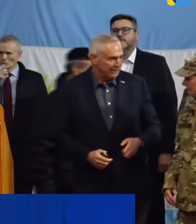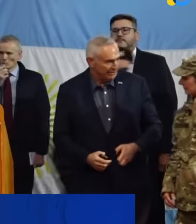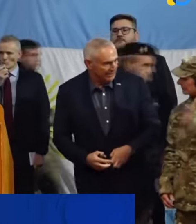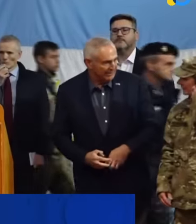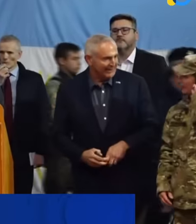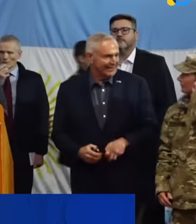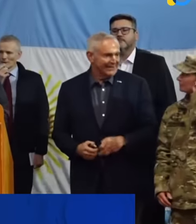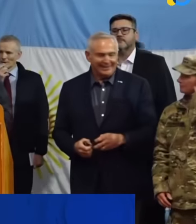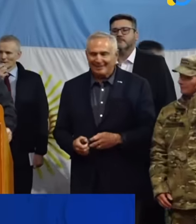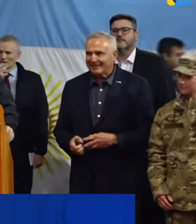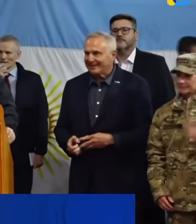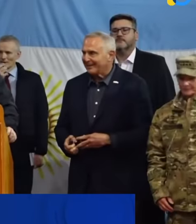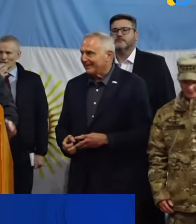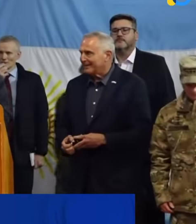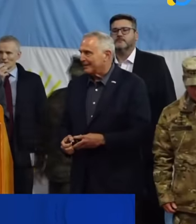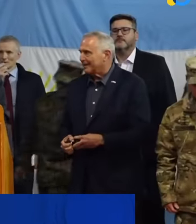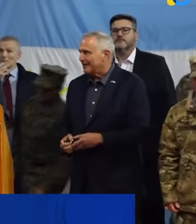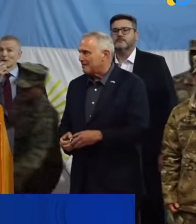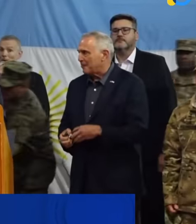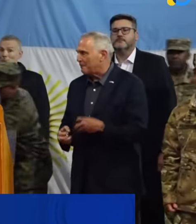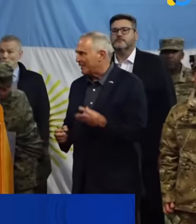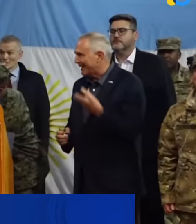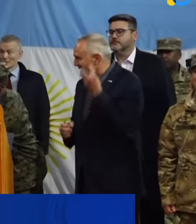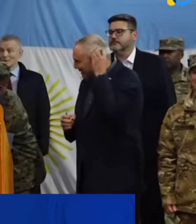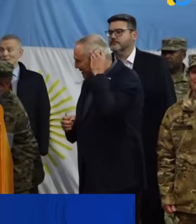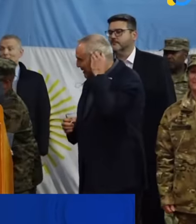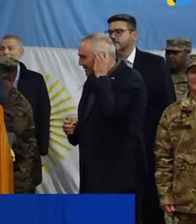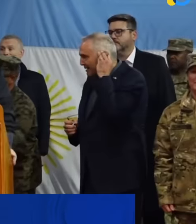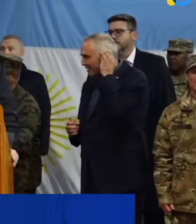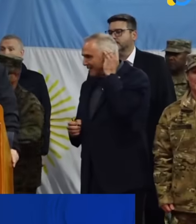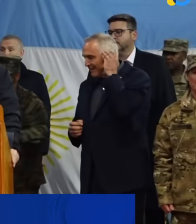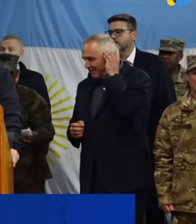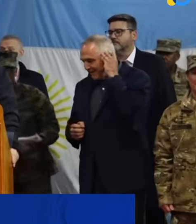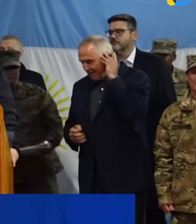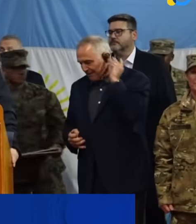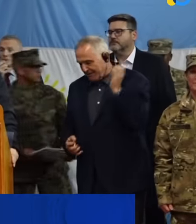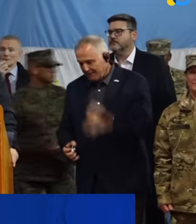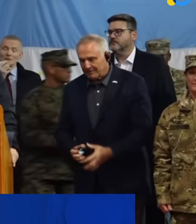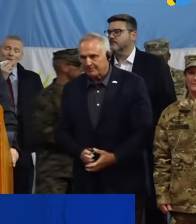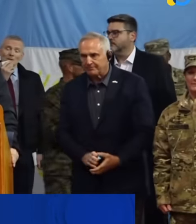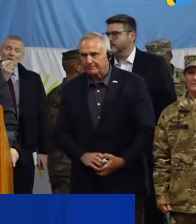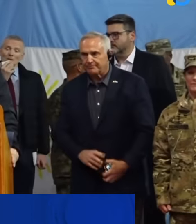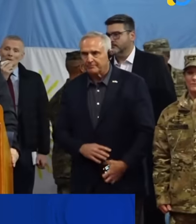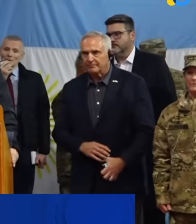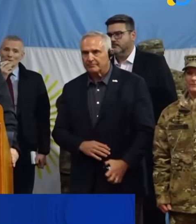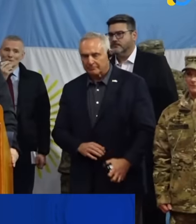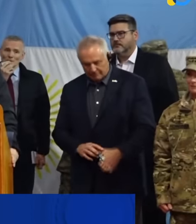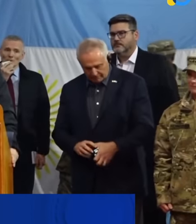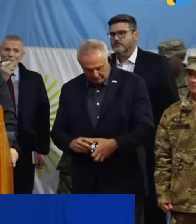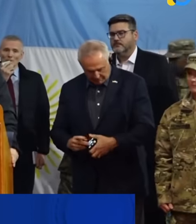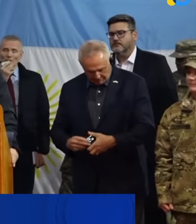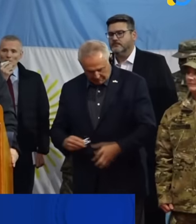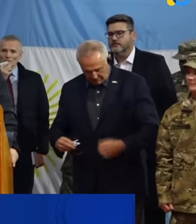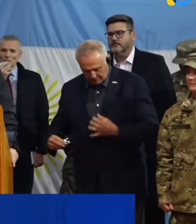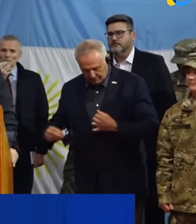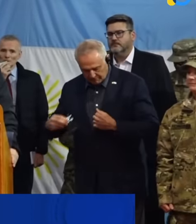pronunciará palabras alusivas el señor presidente de la Nación y comandante en jefe de las Fuerzas Armadas, doctor Javier